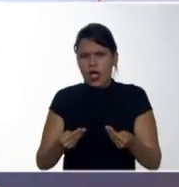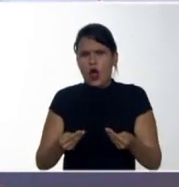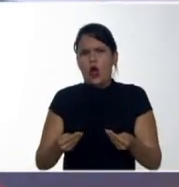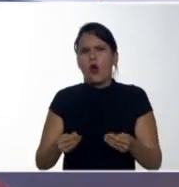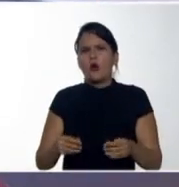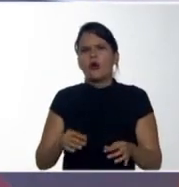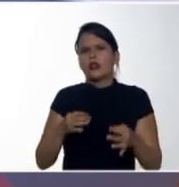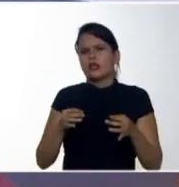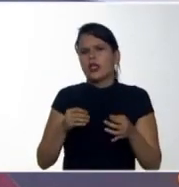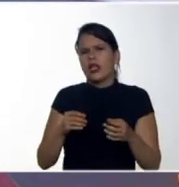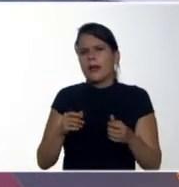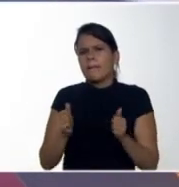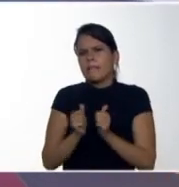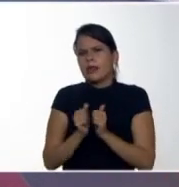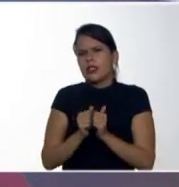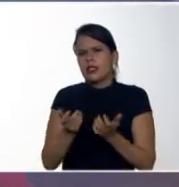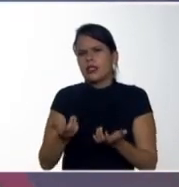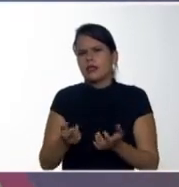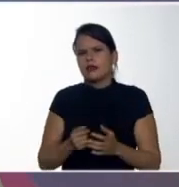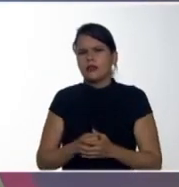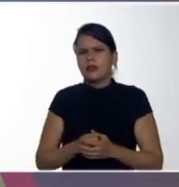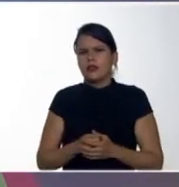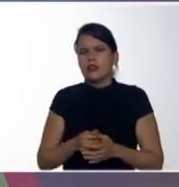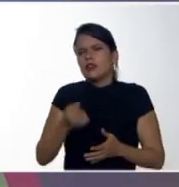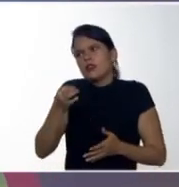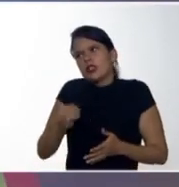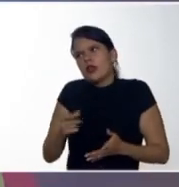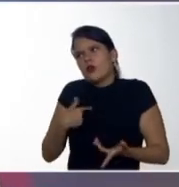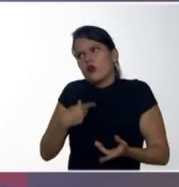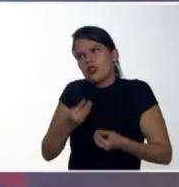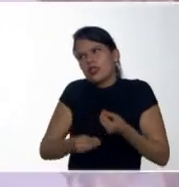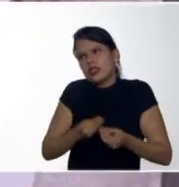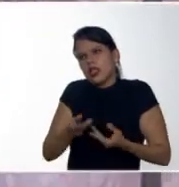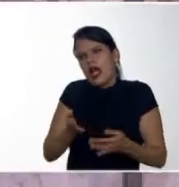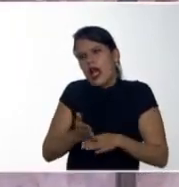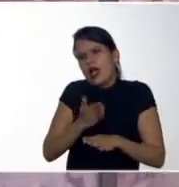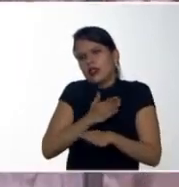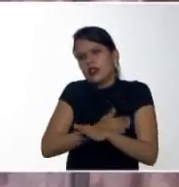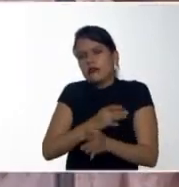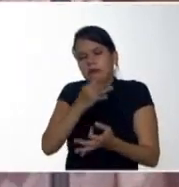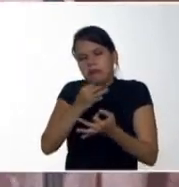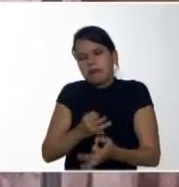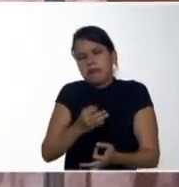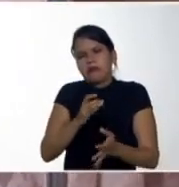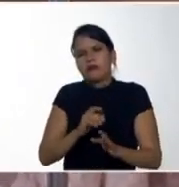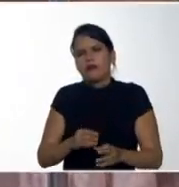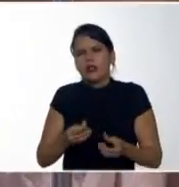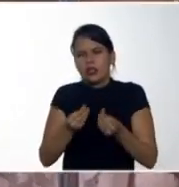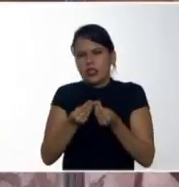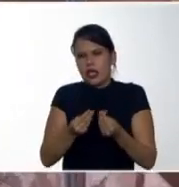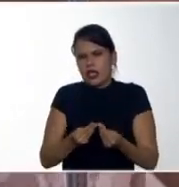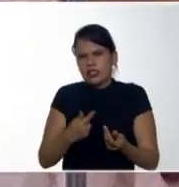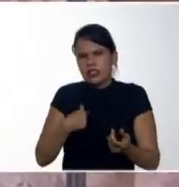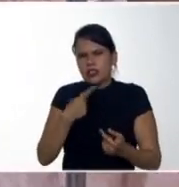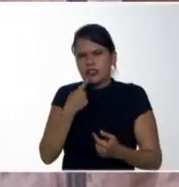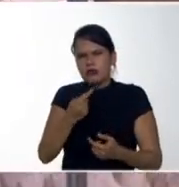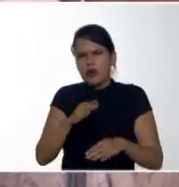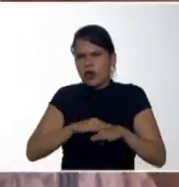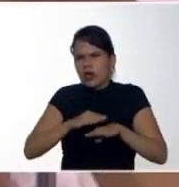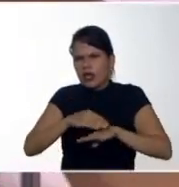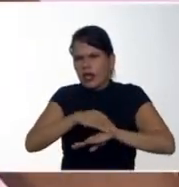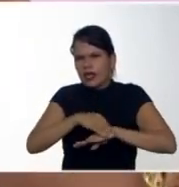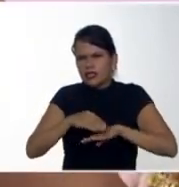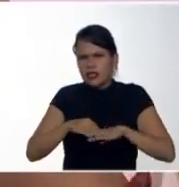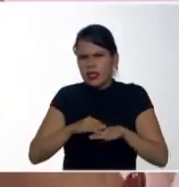metálica. Con Seguramente cedazo. así se hacía muchísimo antes. Por supuesto. Y esta gasa, lo llamamos hoy gasa, pero esas son telas